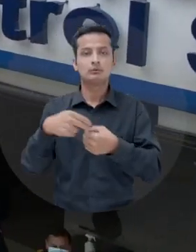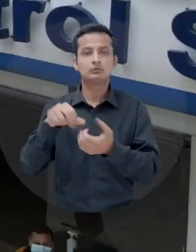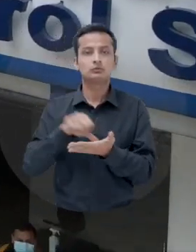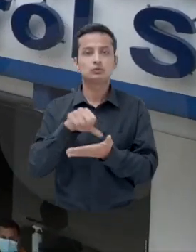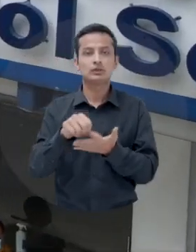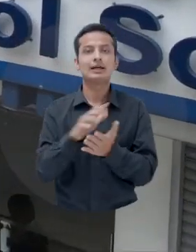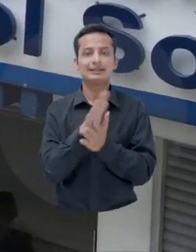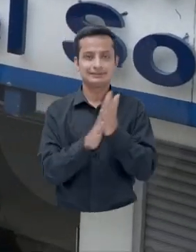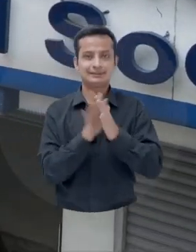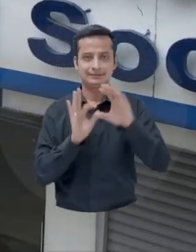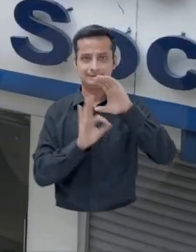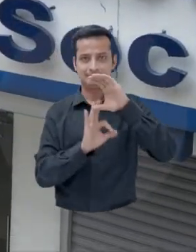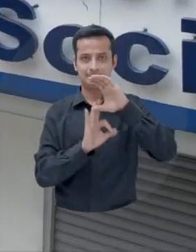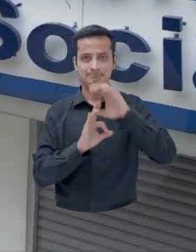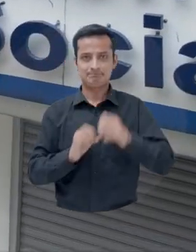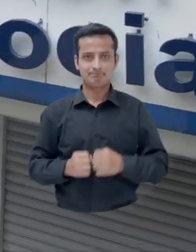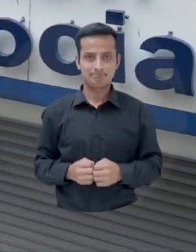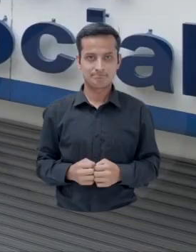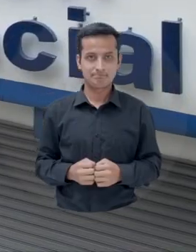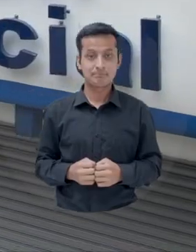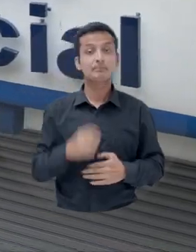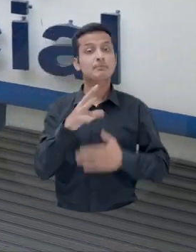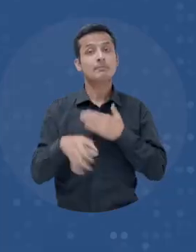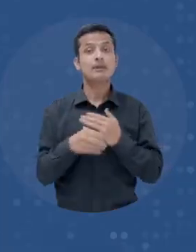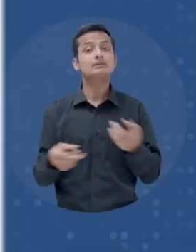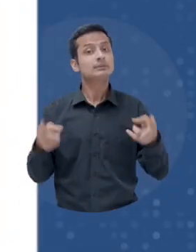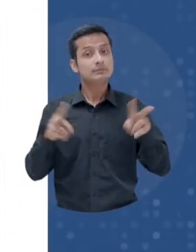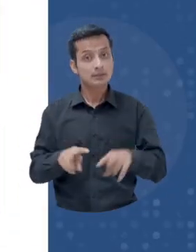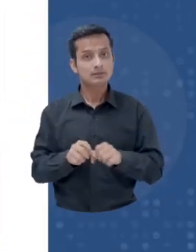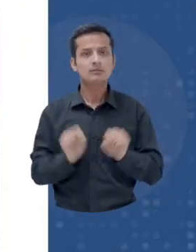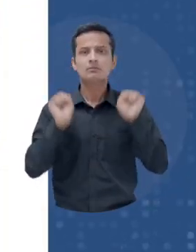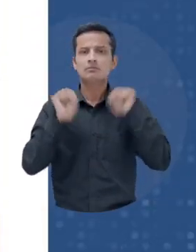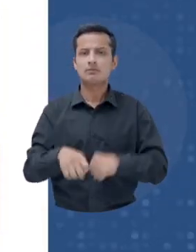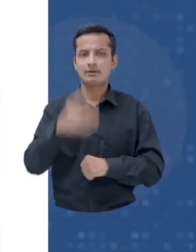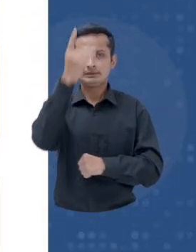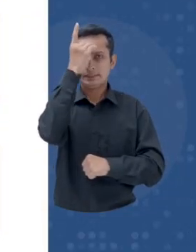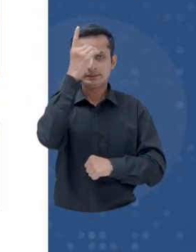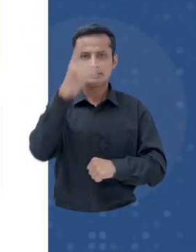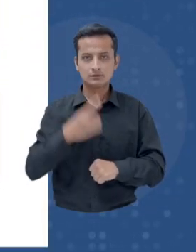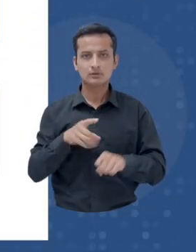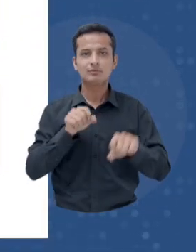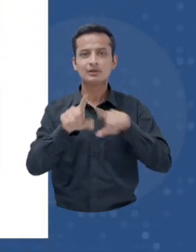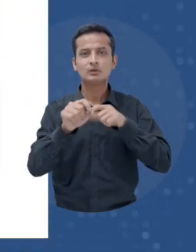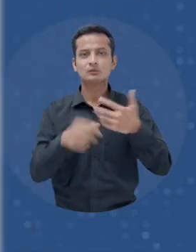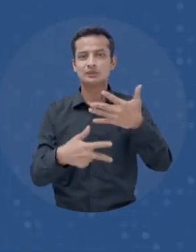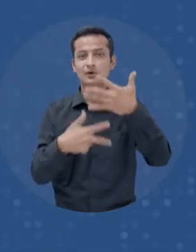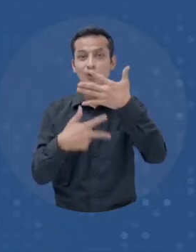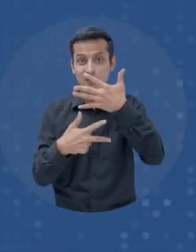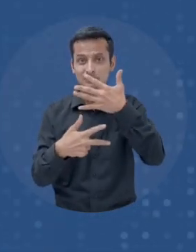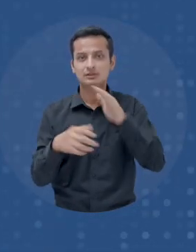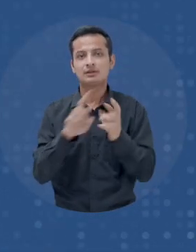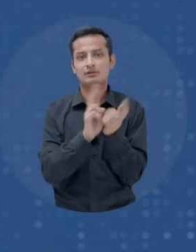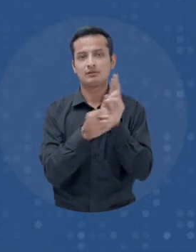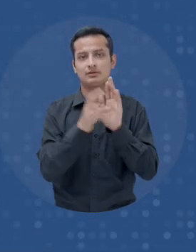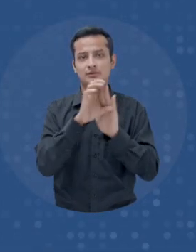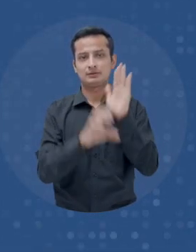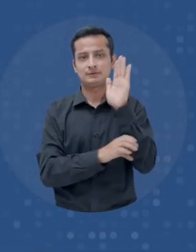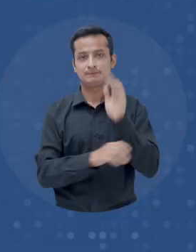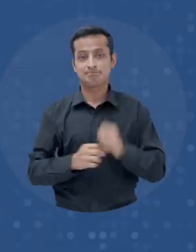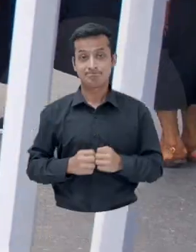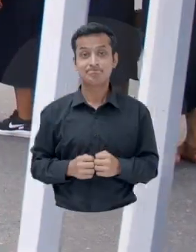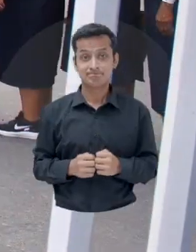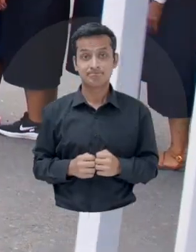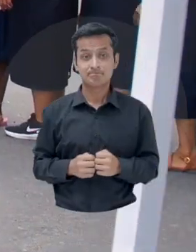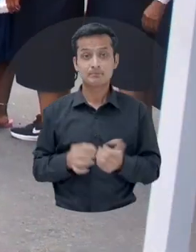de Participación Ciudadana y Control Social. Y también para pronunciarnos por las 8 preguntas del